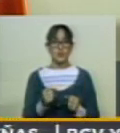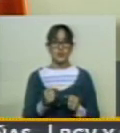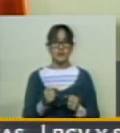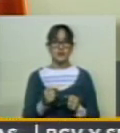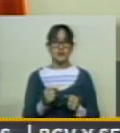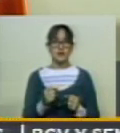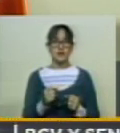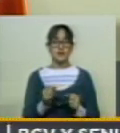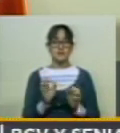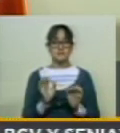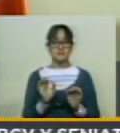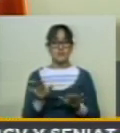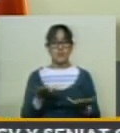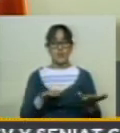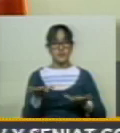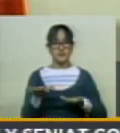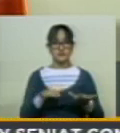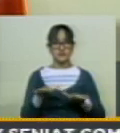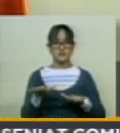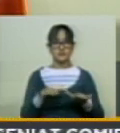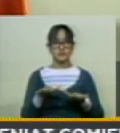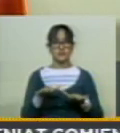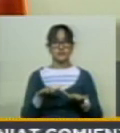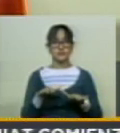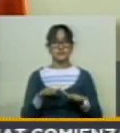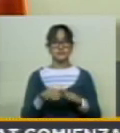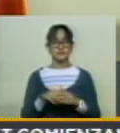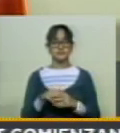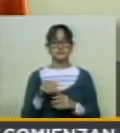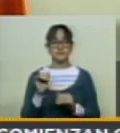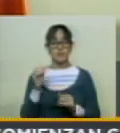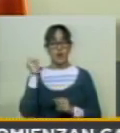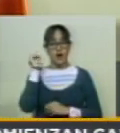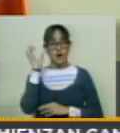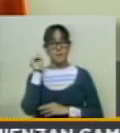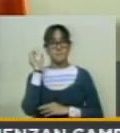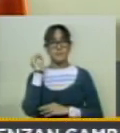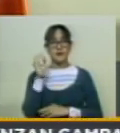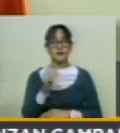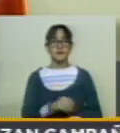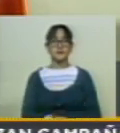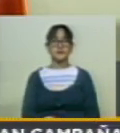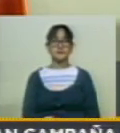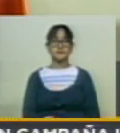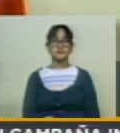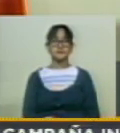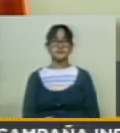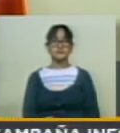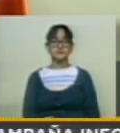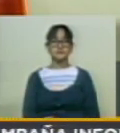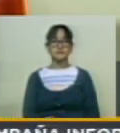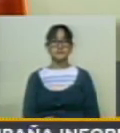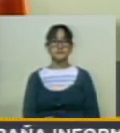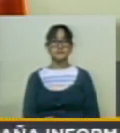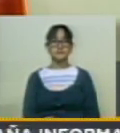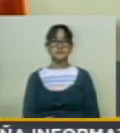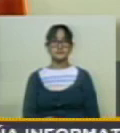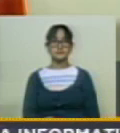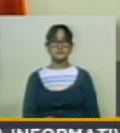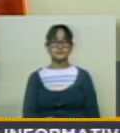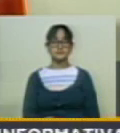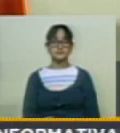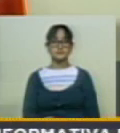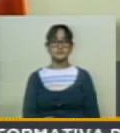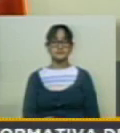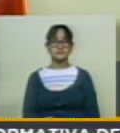la movilización durante la campaña. Allí nos pidieron que estableciéramos algún